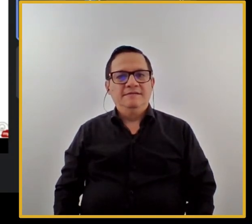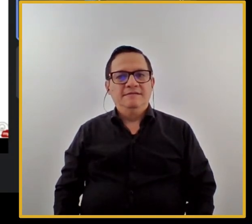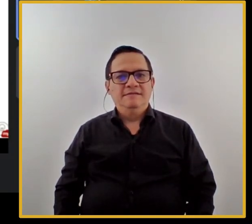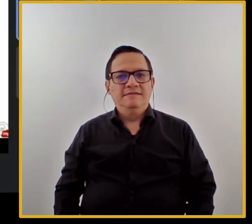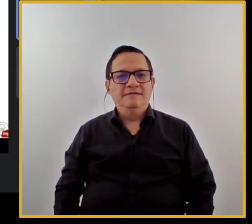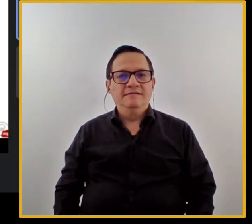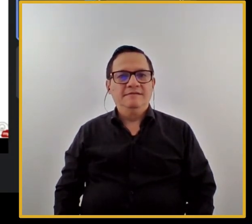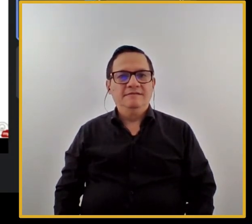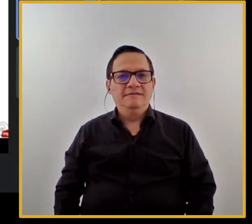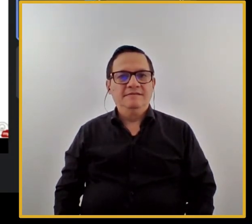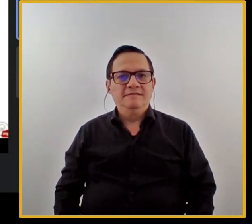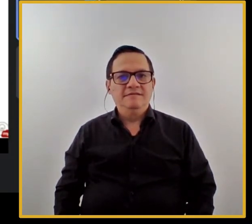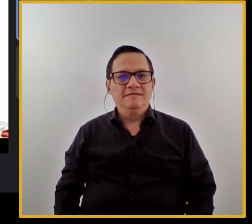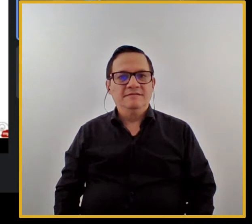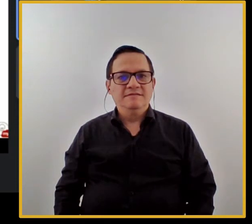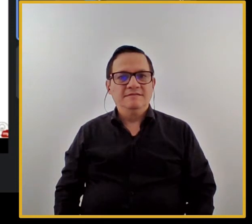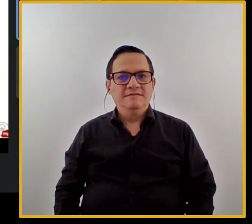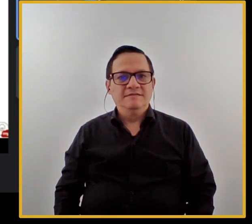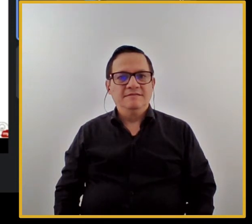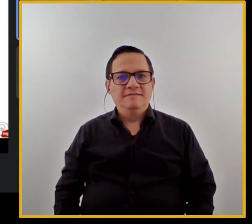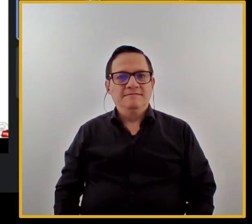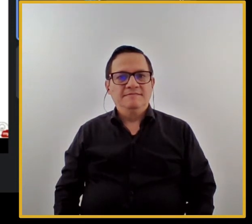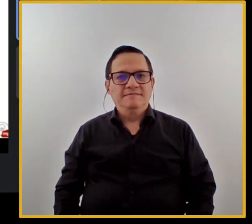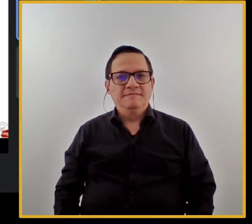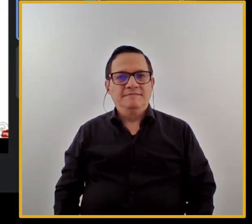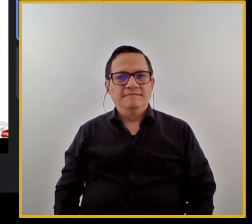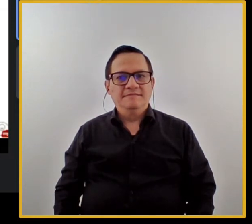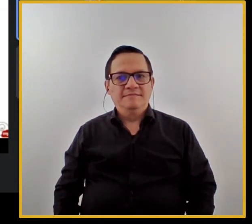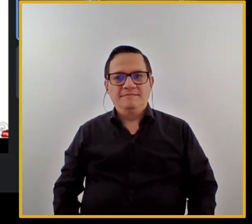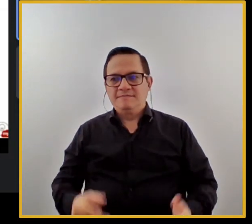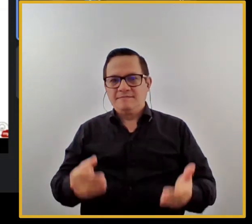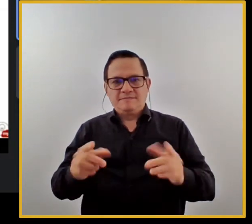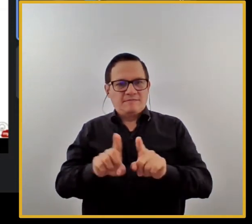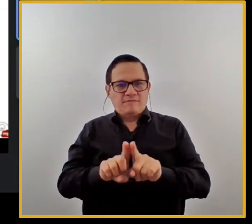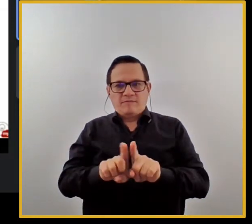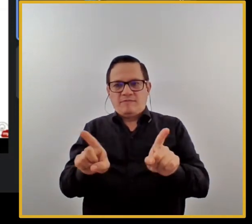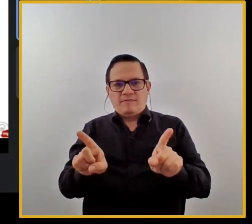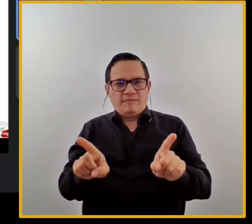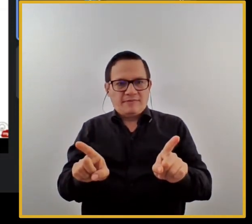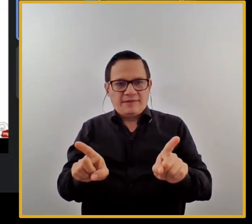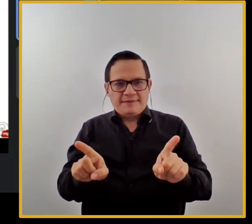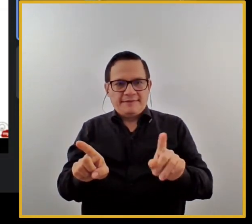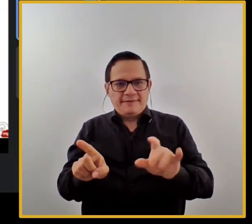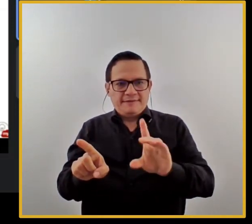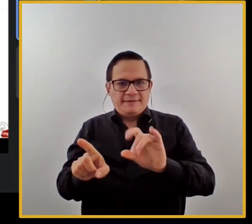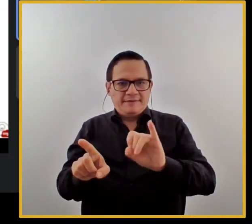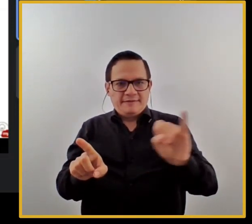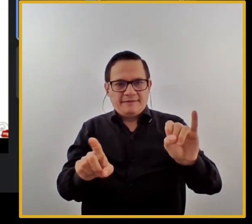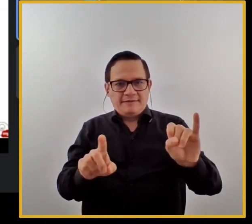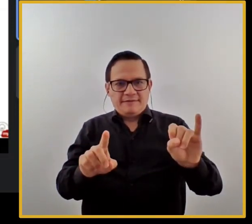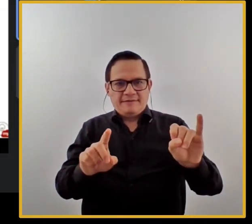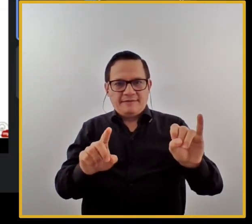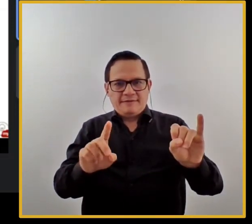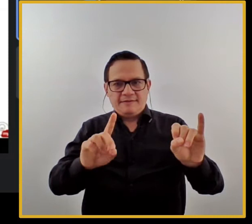Profe, es que en las dos diferenciales, digamos en la parte derecha e izquierda, repitió el